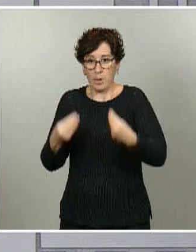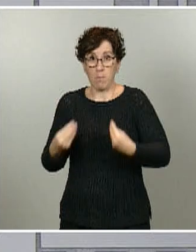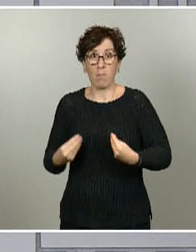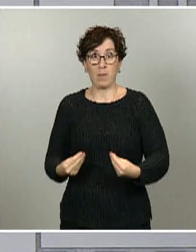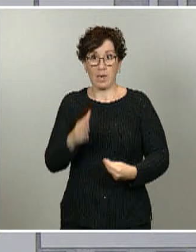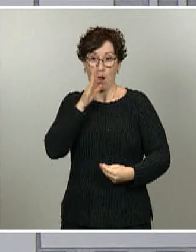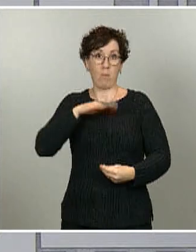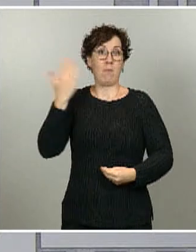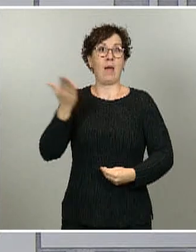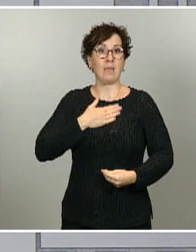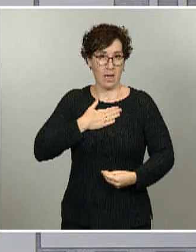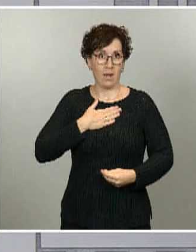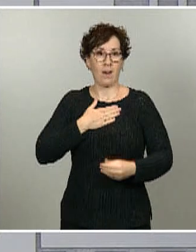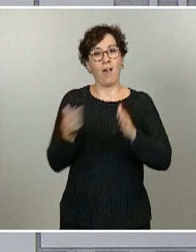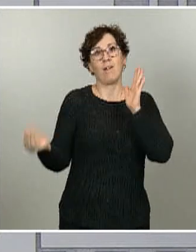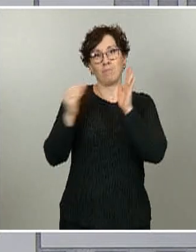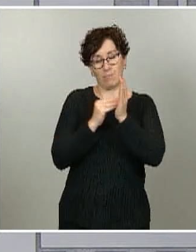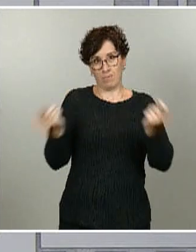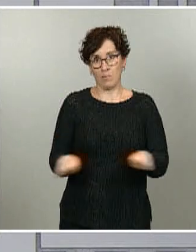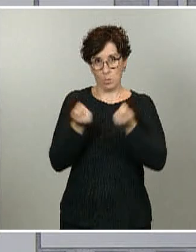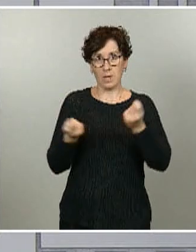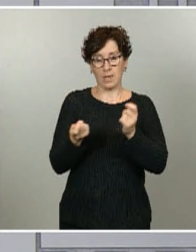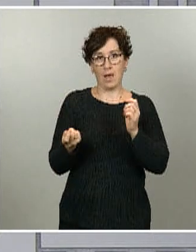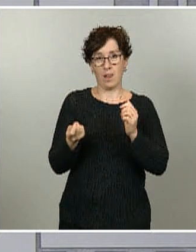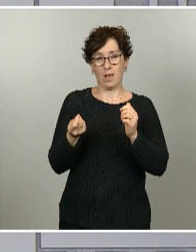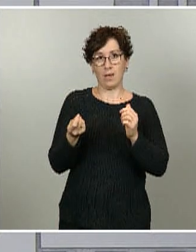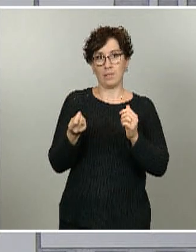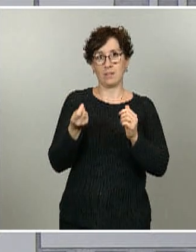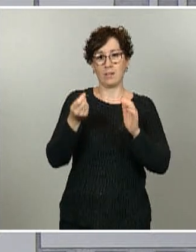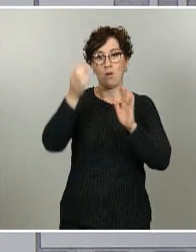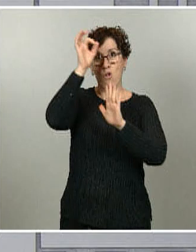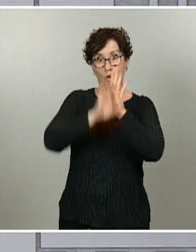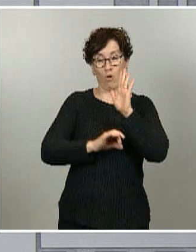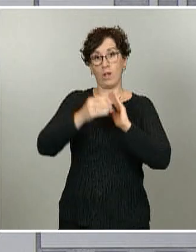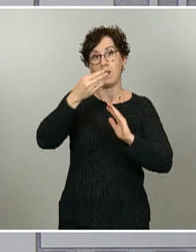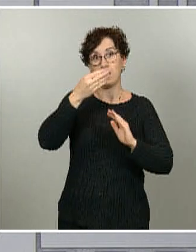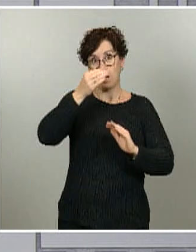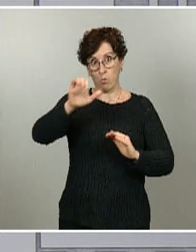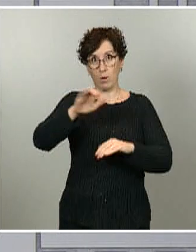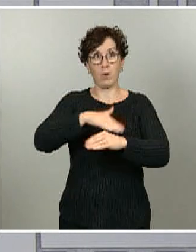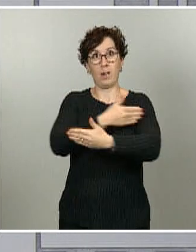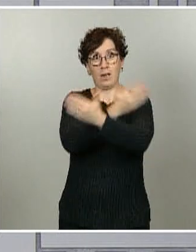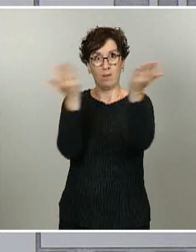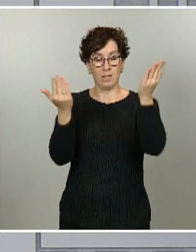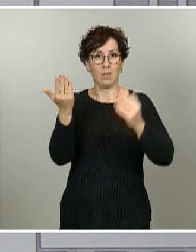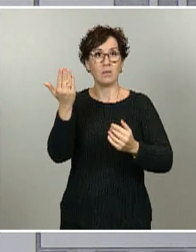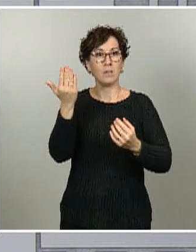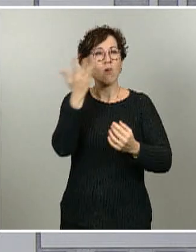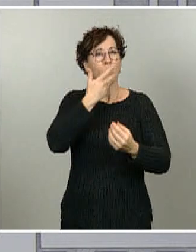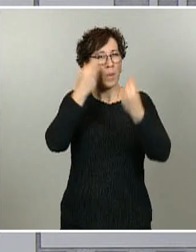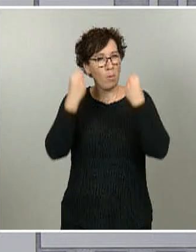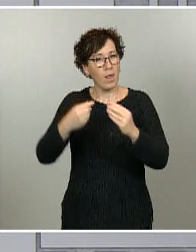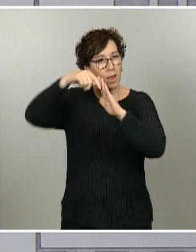posible aparecerán publicadas estas instrucciones en el Boletín Oficial del Estado para que todos ustedes tengan detallado conocimiento de las